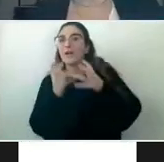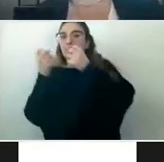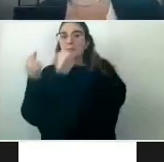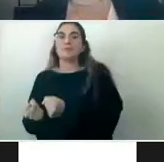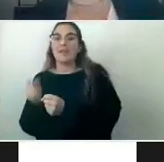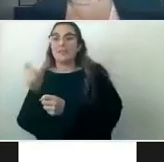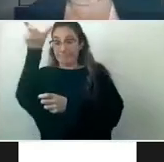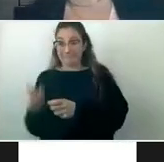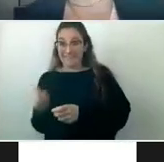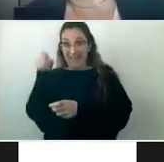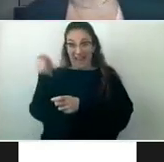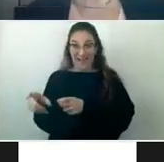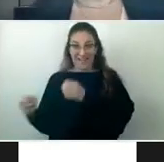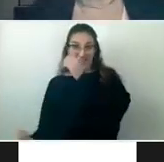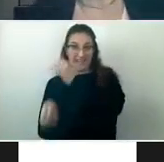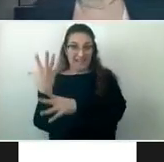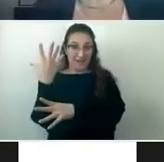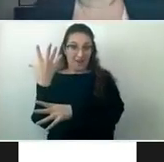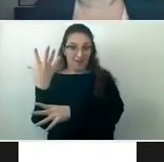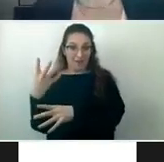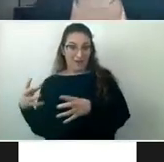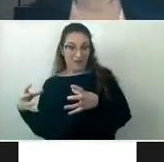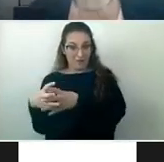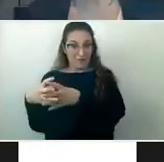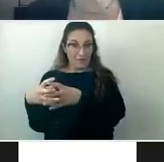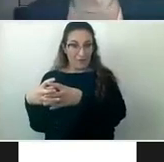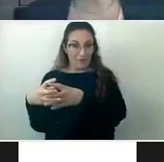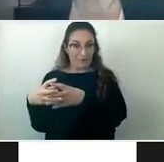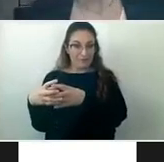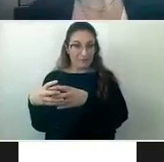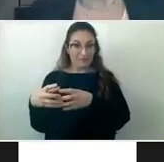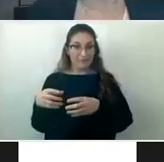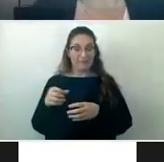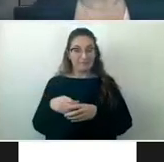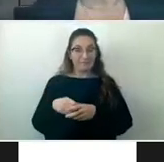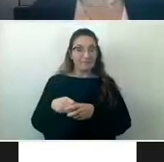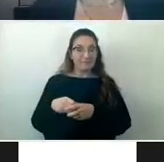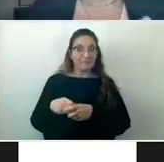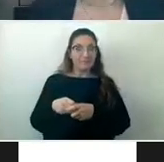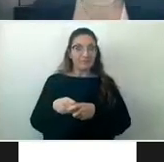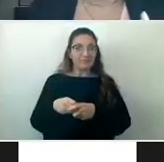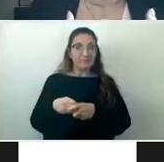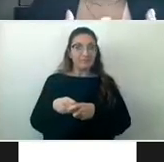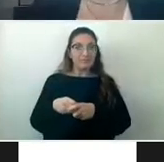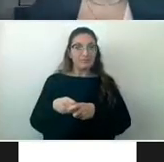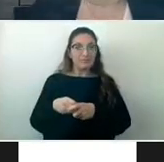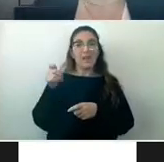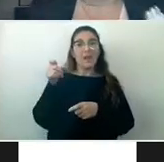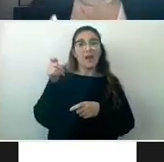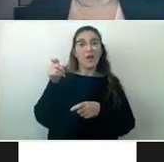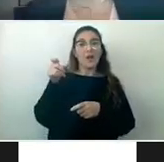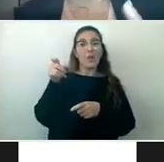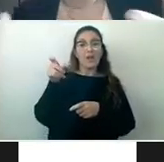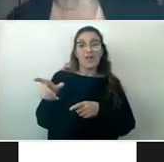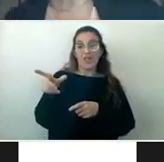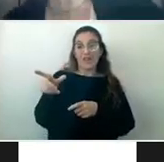a esto Ed Roberts porque nace con un problema de movilidad muy serio, cuando nace le dicen en la familia no va a poder